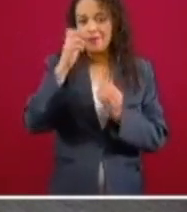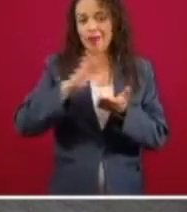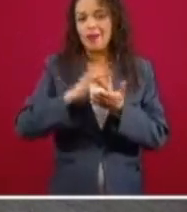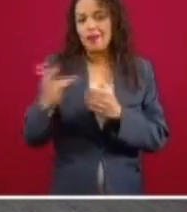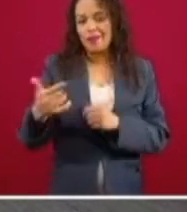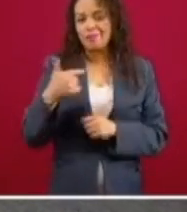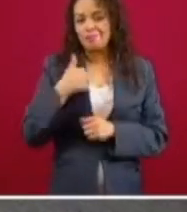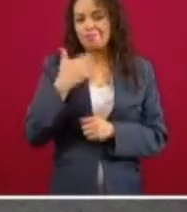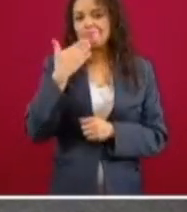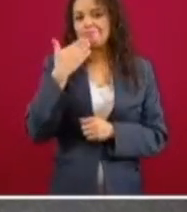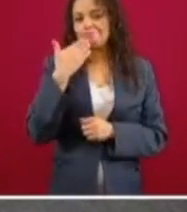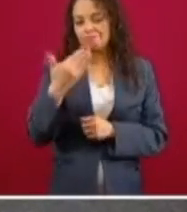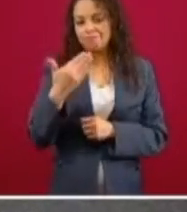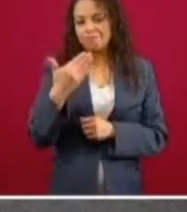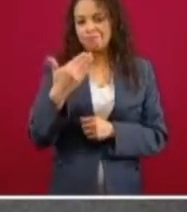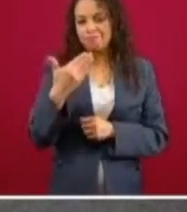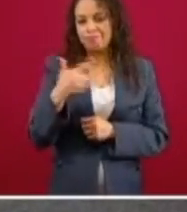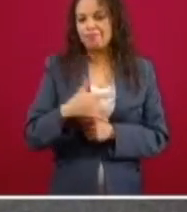La madurez,